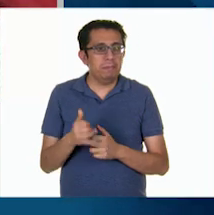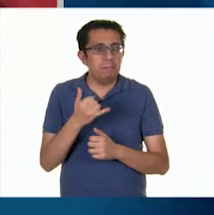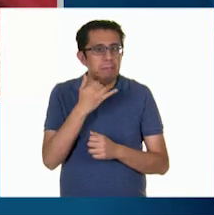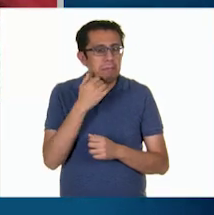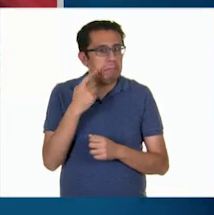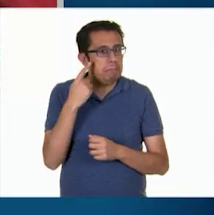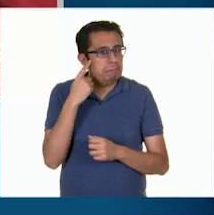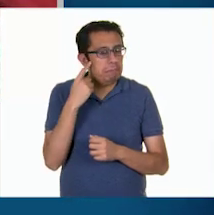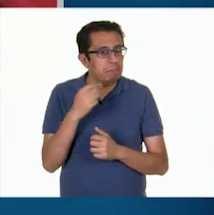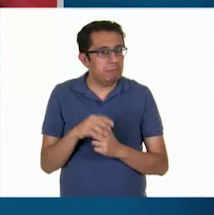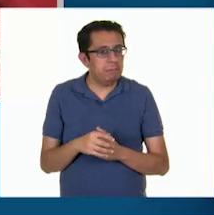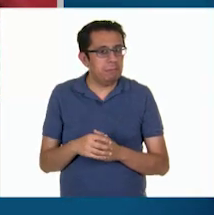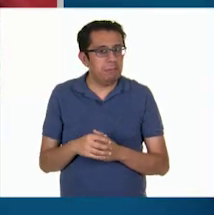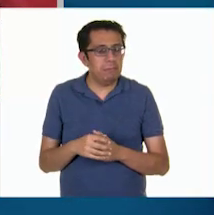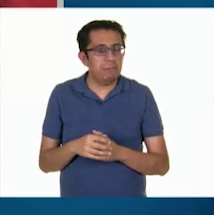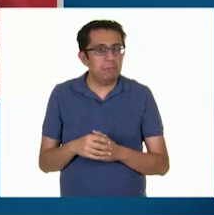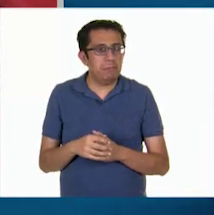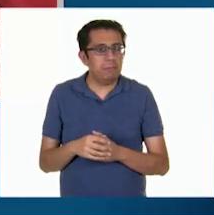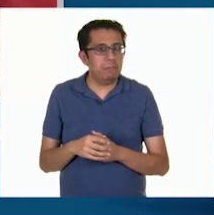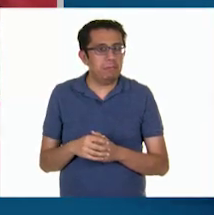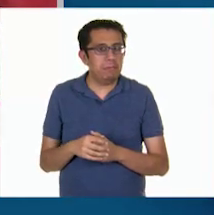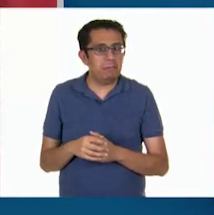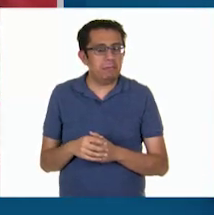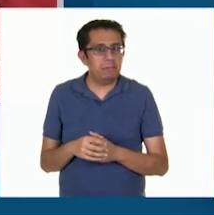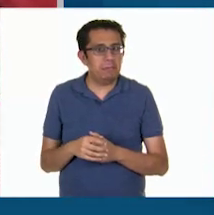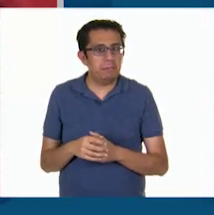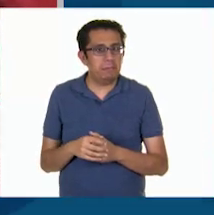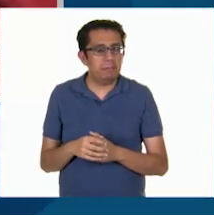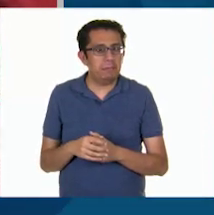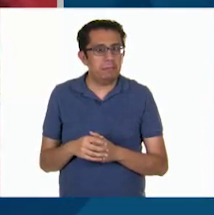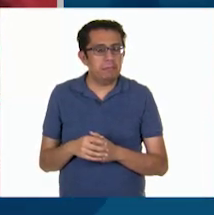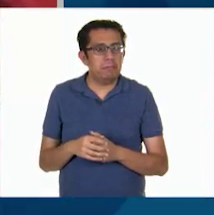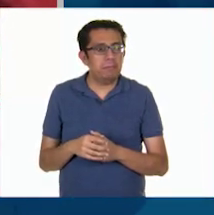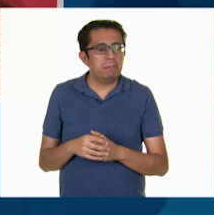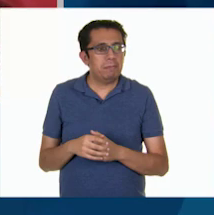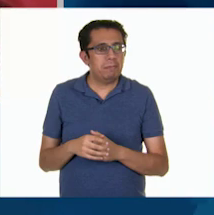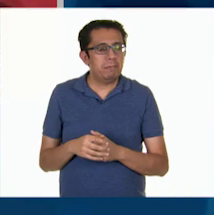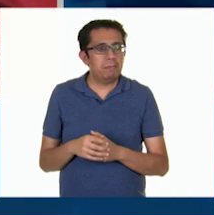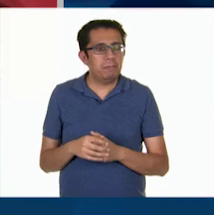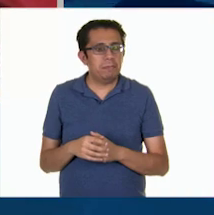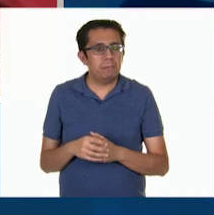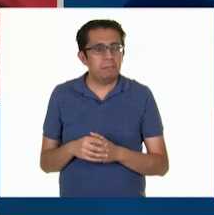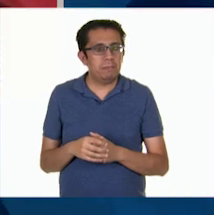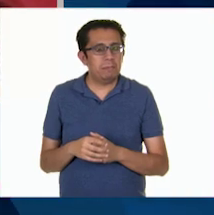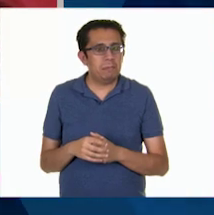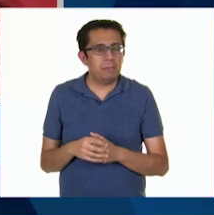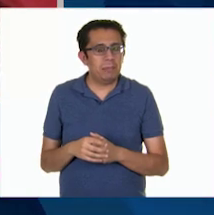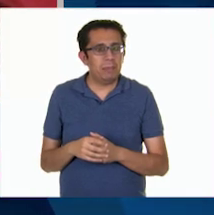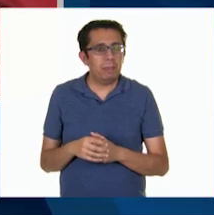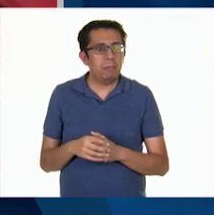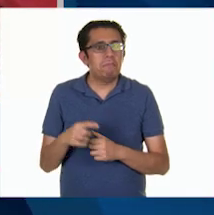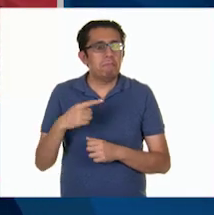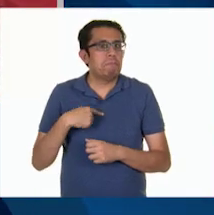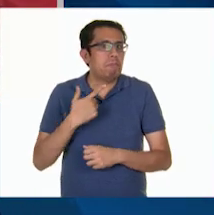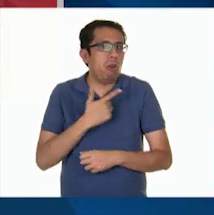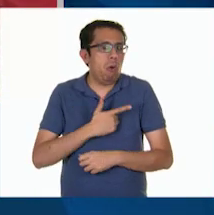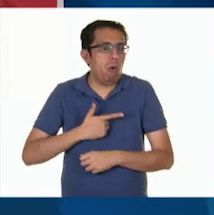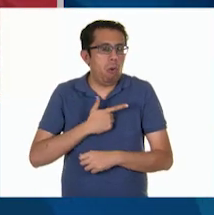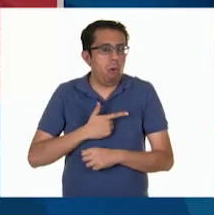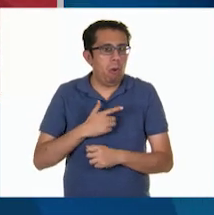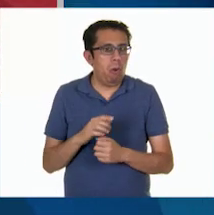deberían de dejar usarlas porque las cuidaríamos mucho y nos gustaría